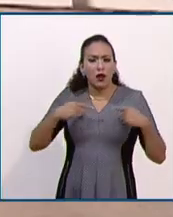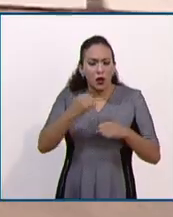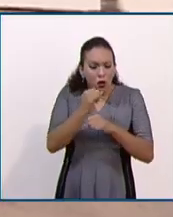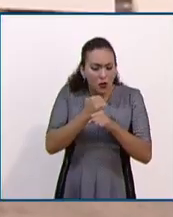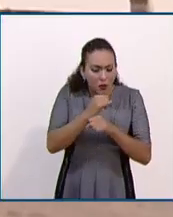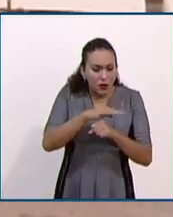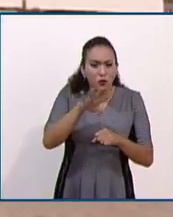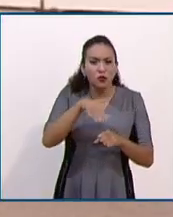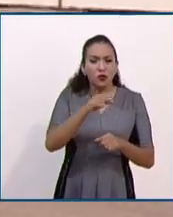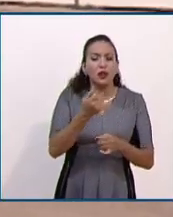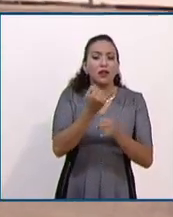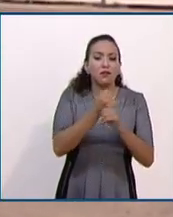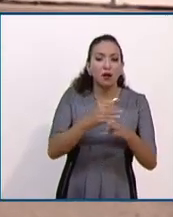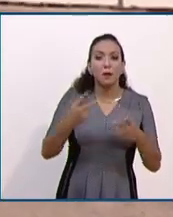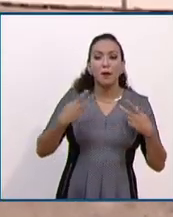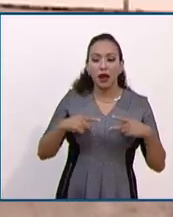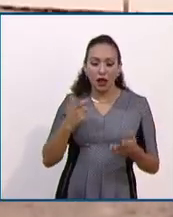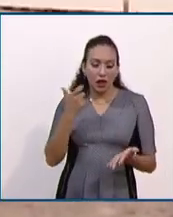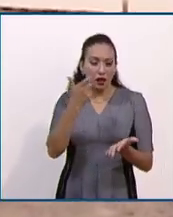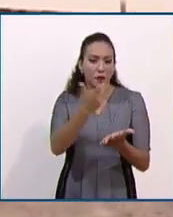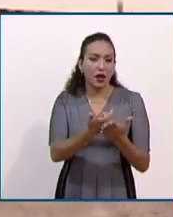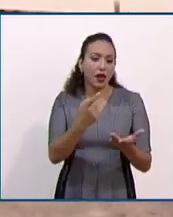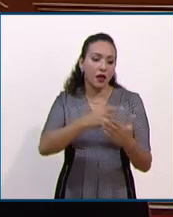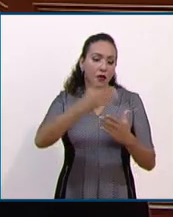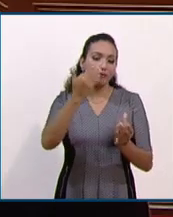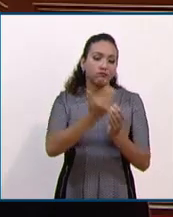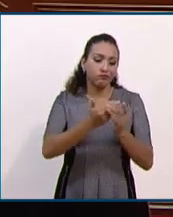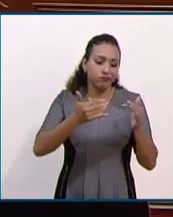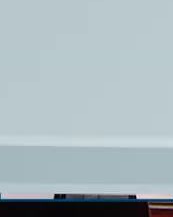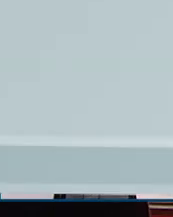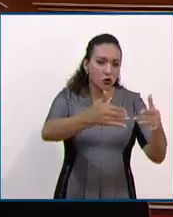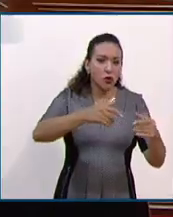que solicitaran las personas en archivos municipales.